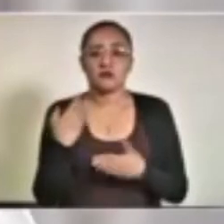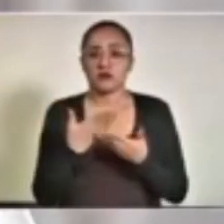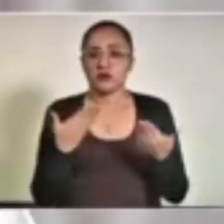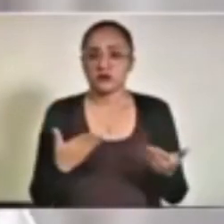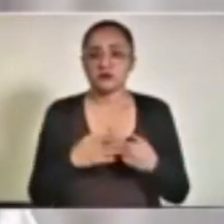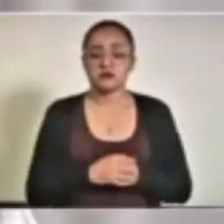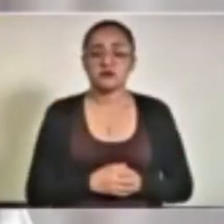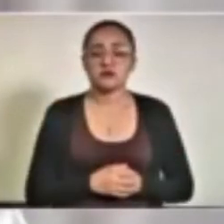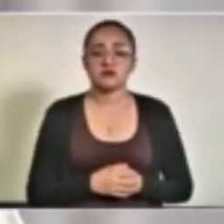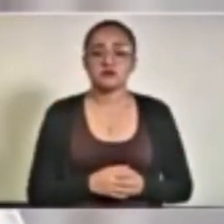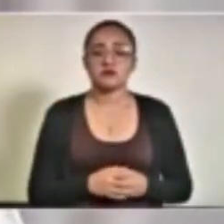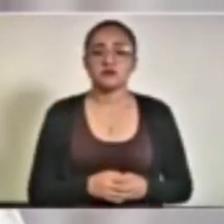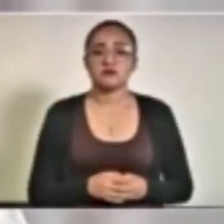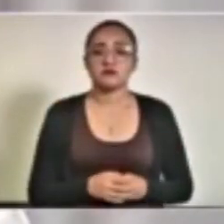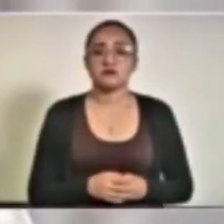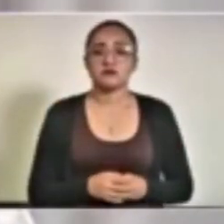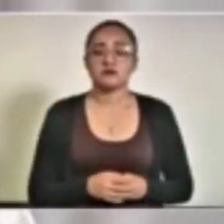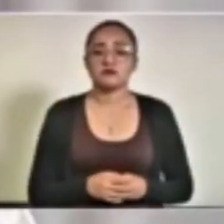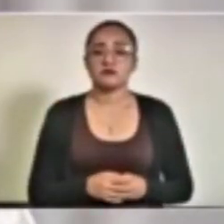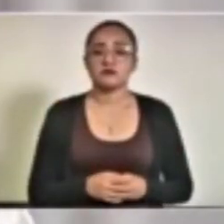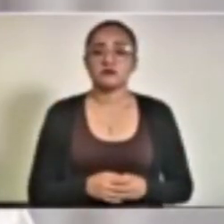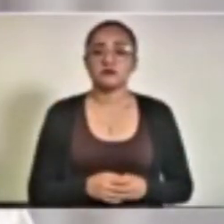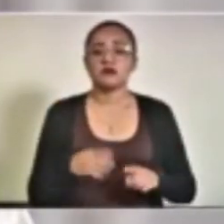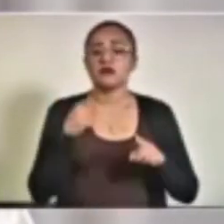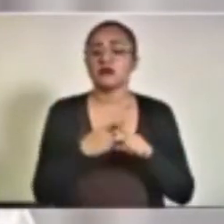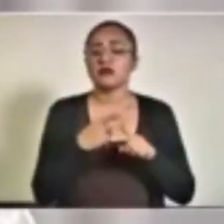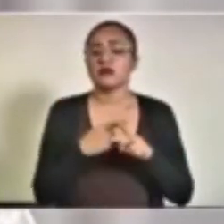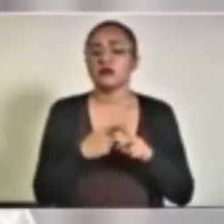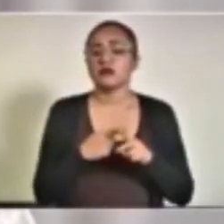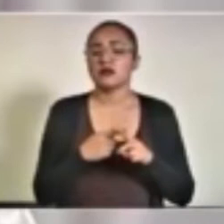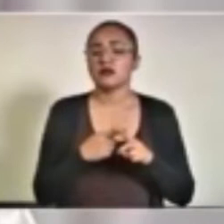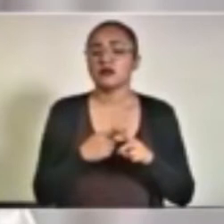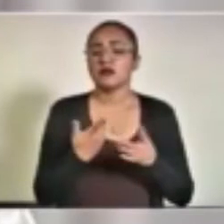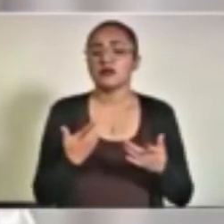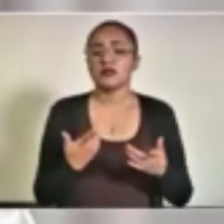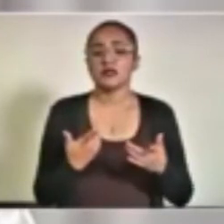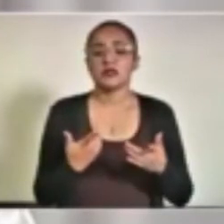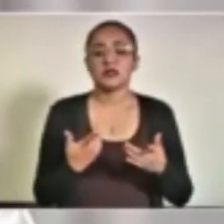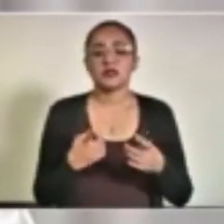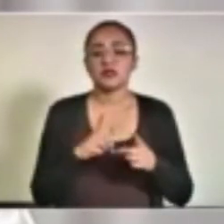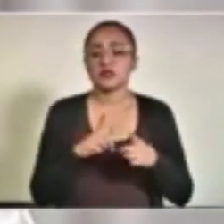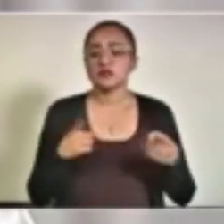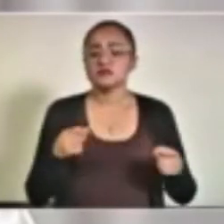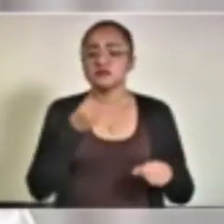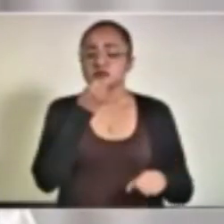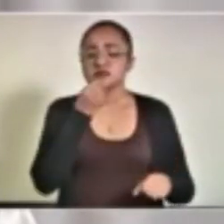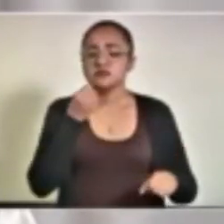la acción que desarrolló la secretaria